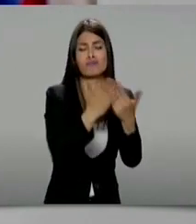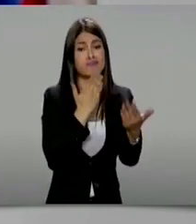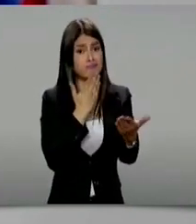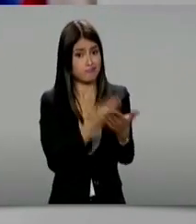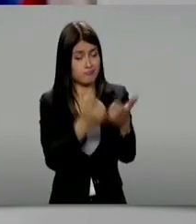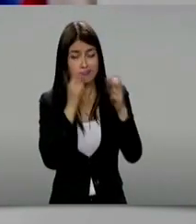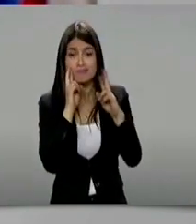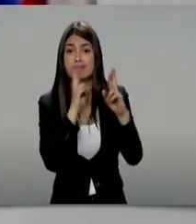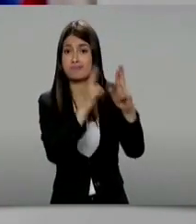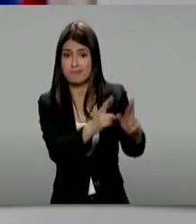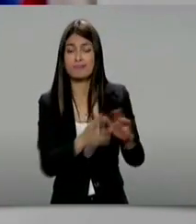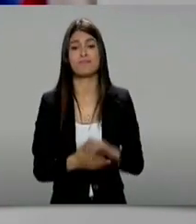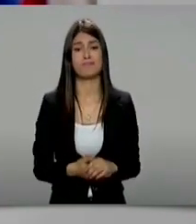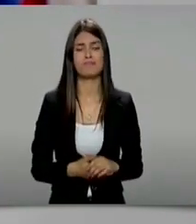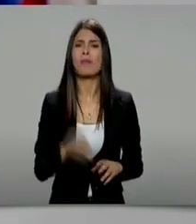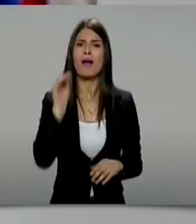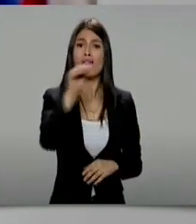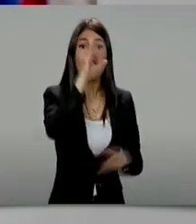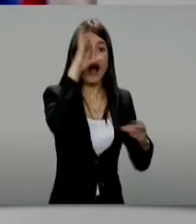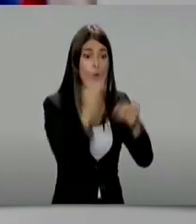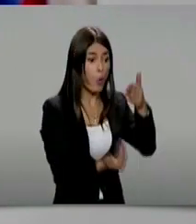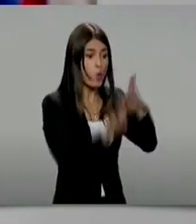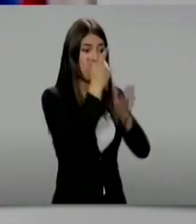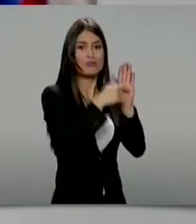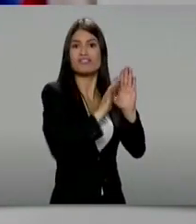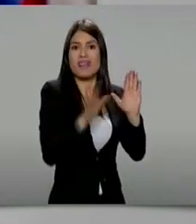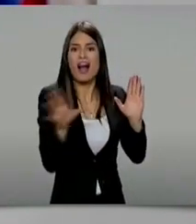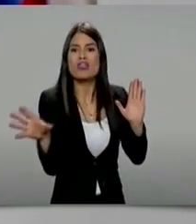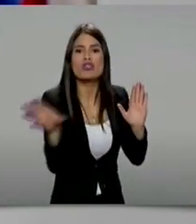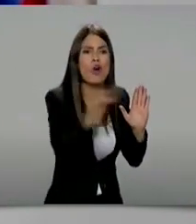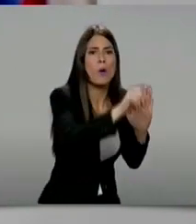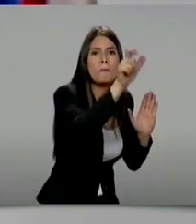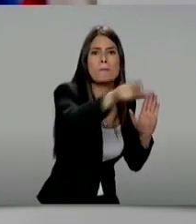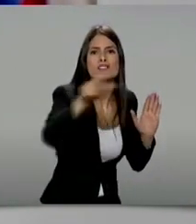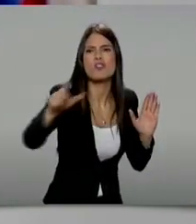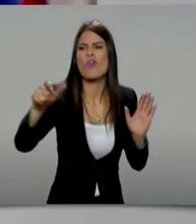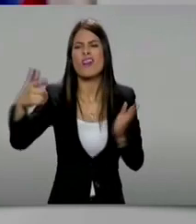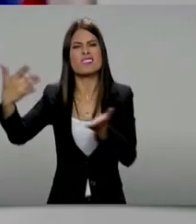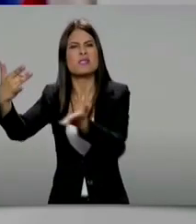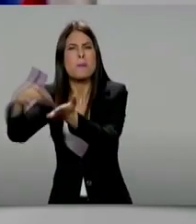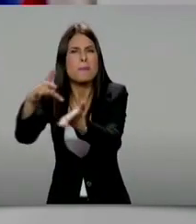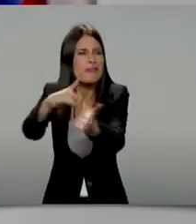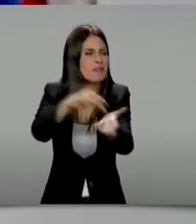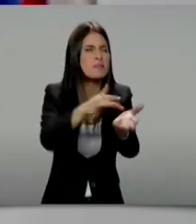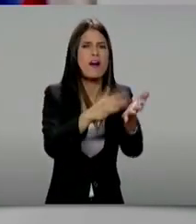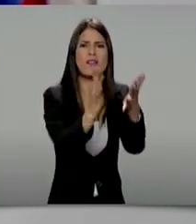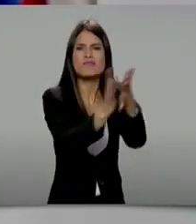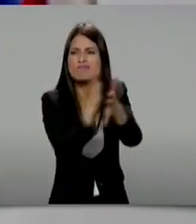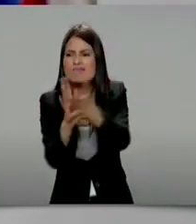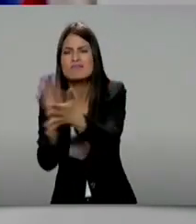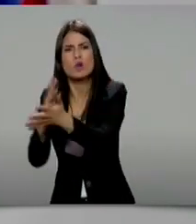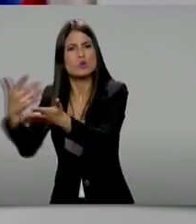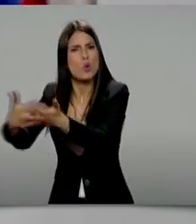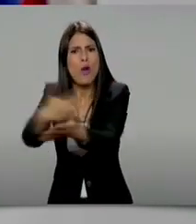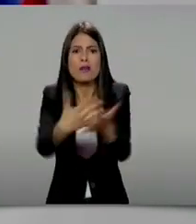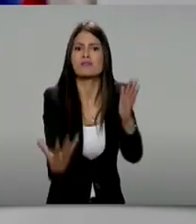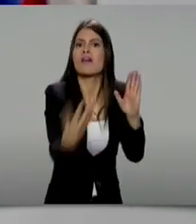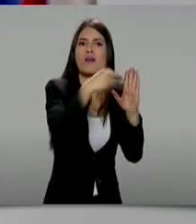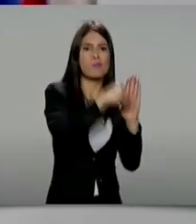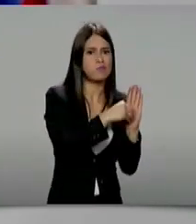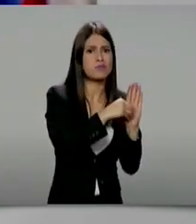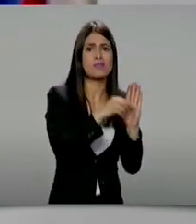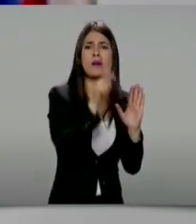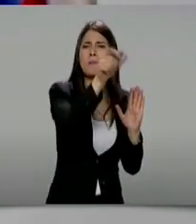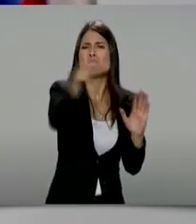las propuestas y las ideas de todos los que participaron en este gran diálogo nacional responde y